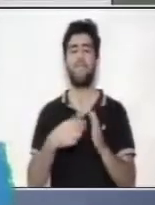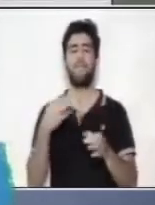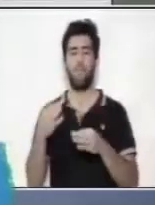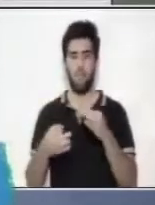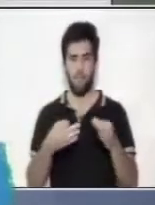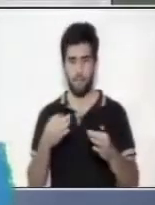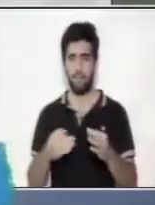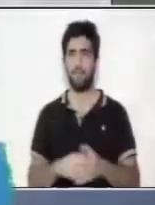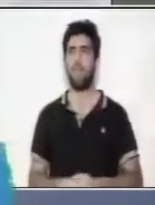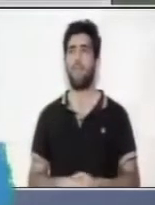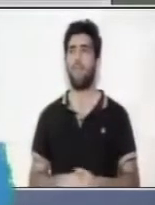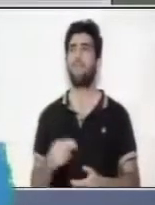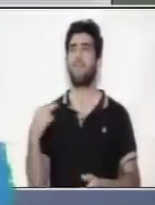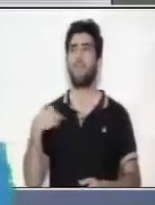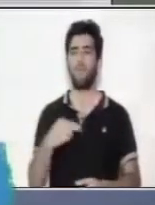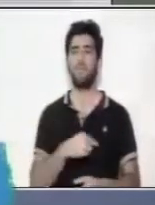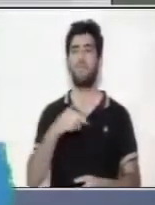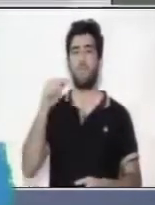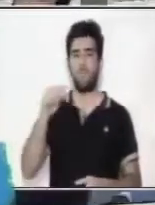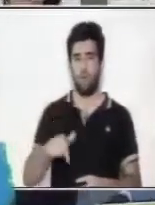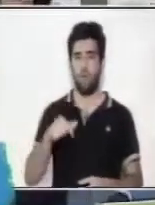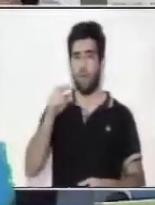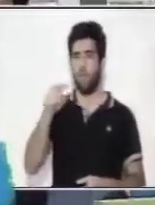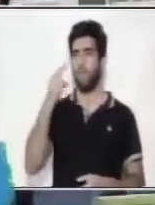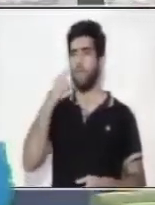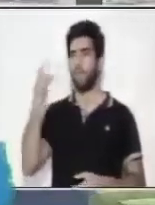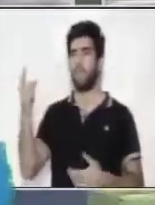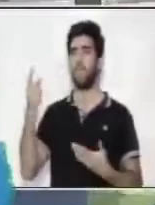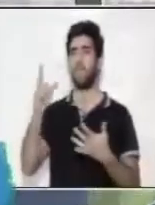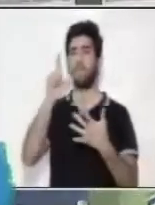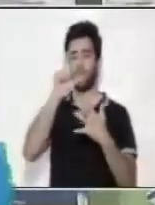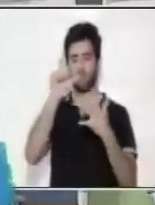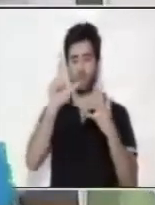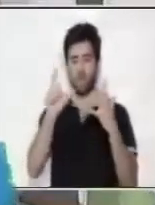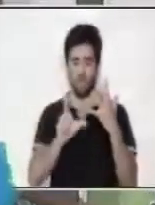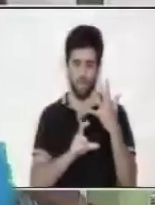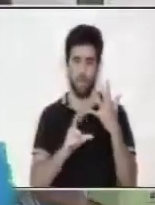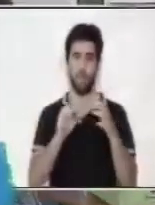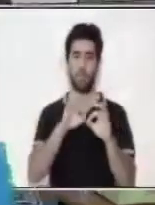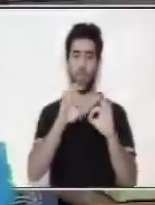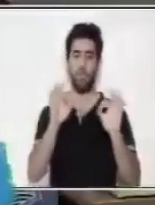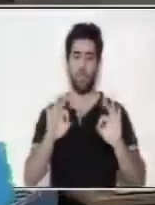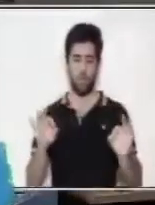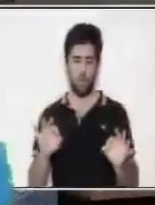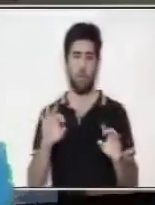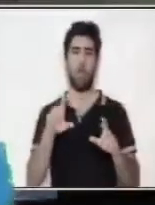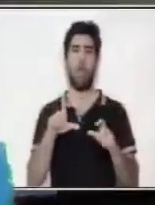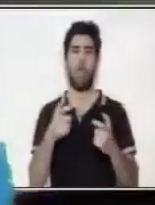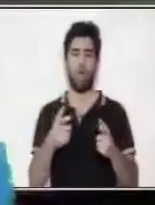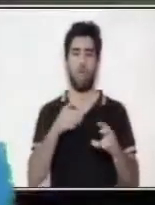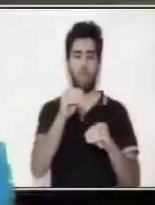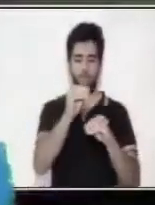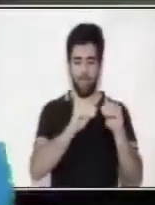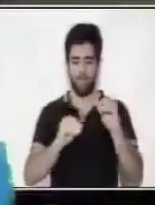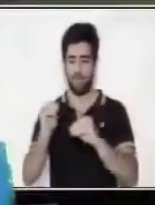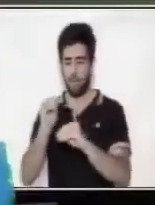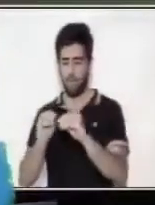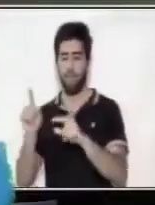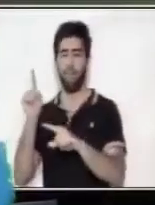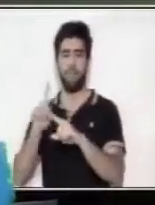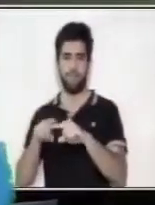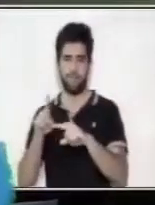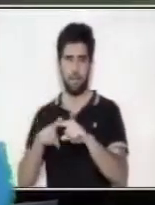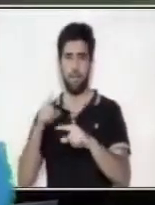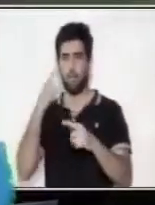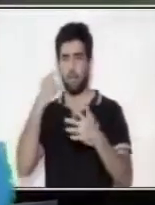ver en estos momentos lo que es una clasificación de oraciones, pero esto va a ser según su estructura.